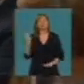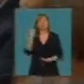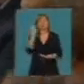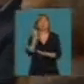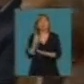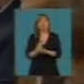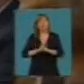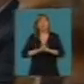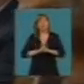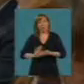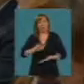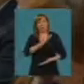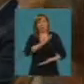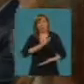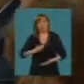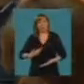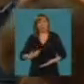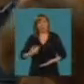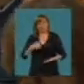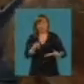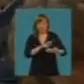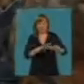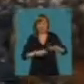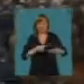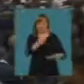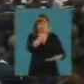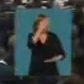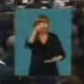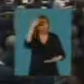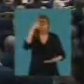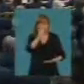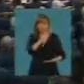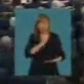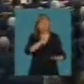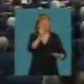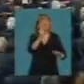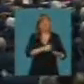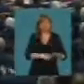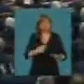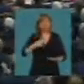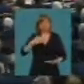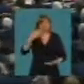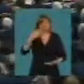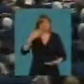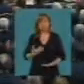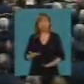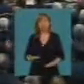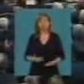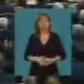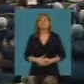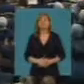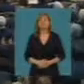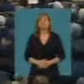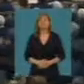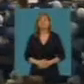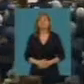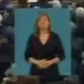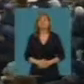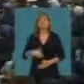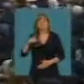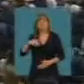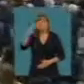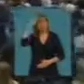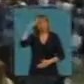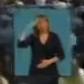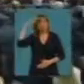nuevo mandato. Leo a la señora presidenta de la Nación, quien firma ante mí, doy fe. A continuación, la señora presidenta de la Nación, la